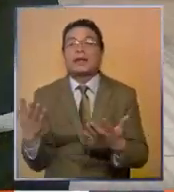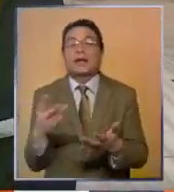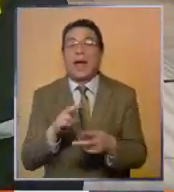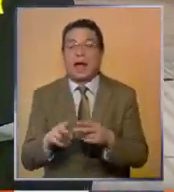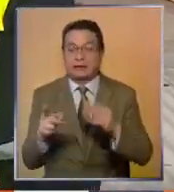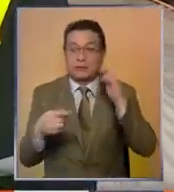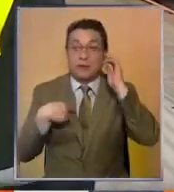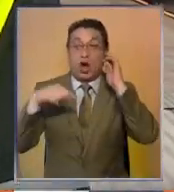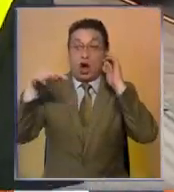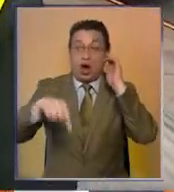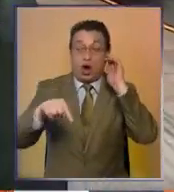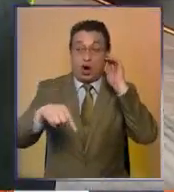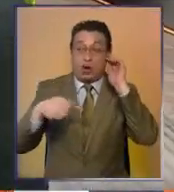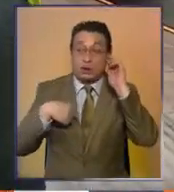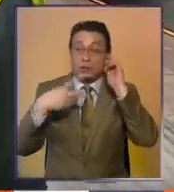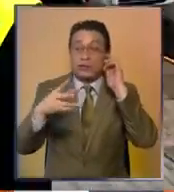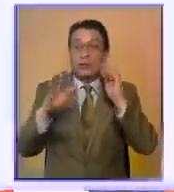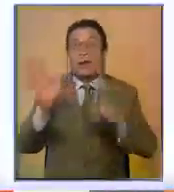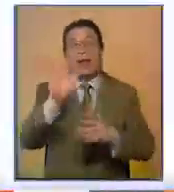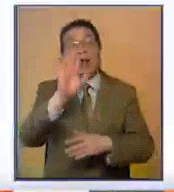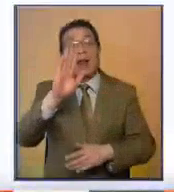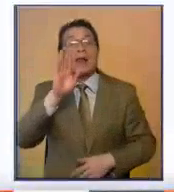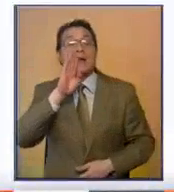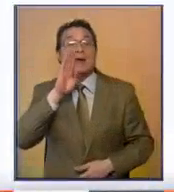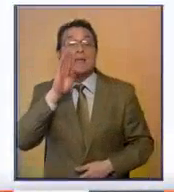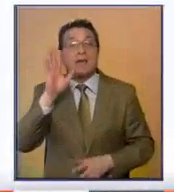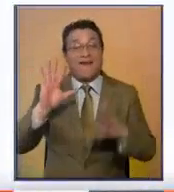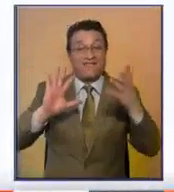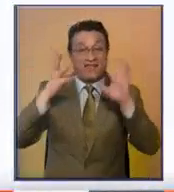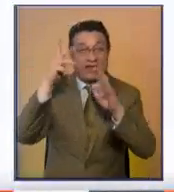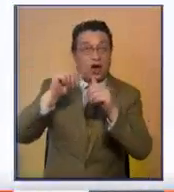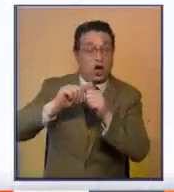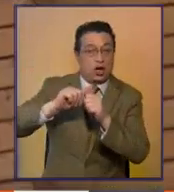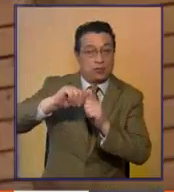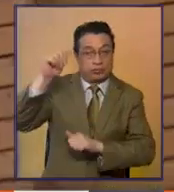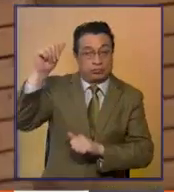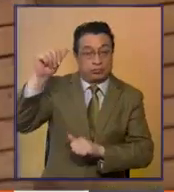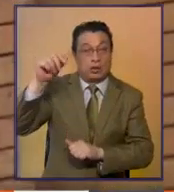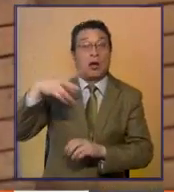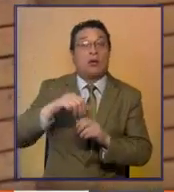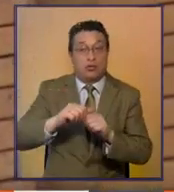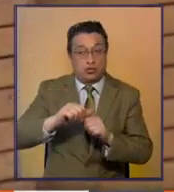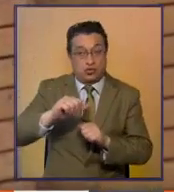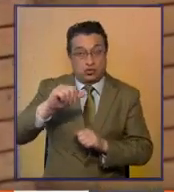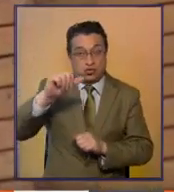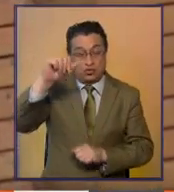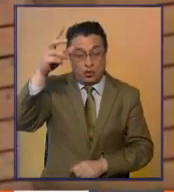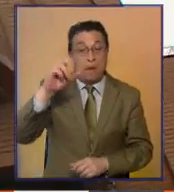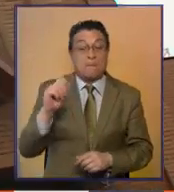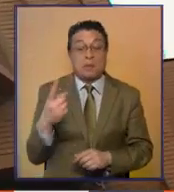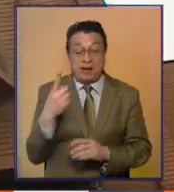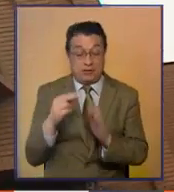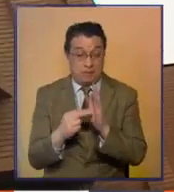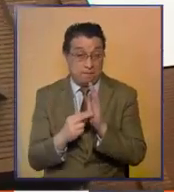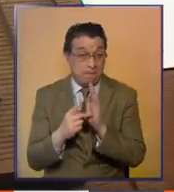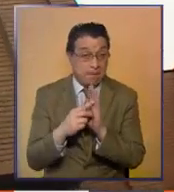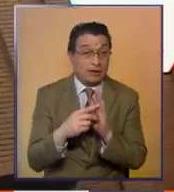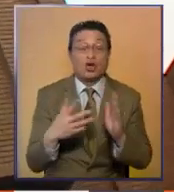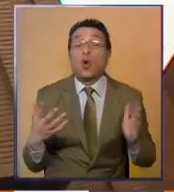día? Bueno, hoy vamos a realizar la limpieza de vidrio en altura. Varios metros son los que nos separan. El primer paso para esto